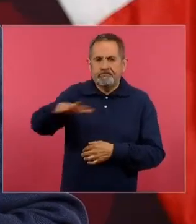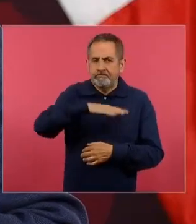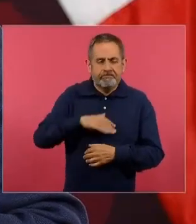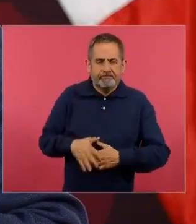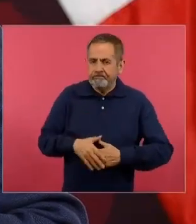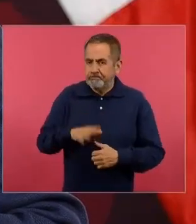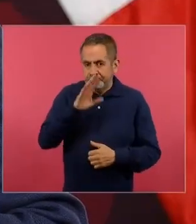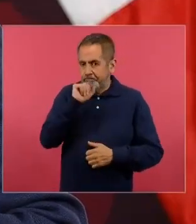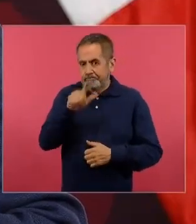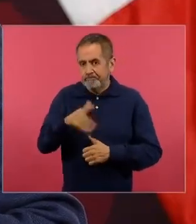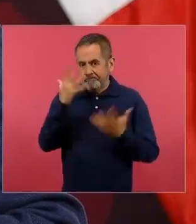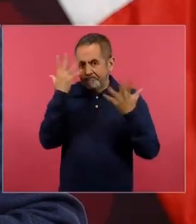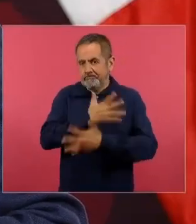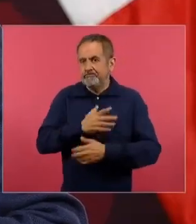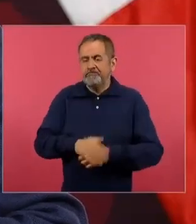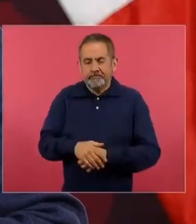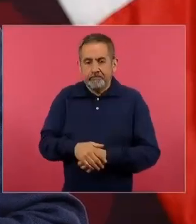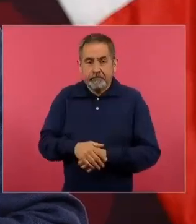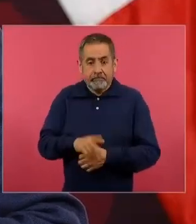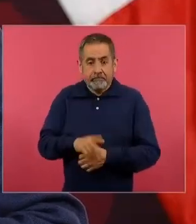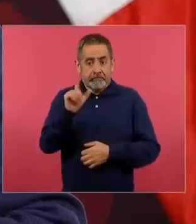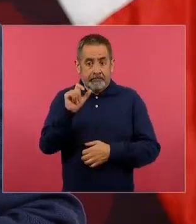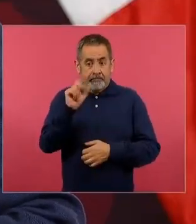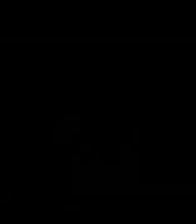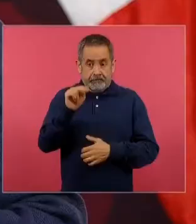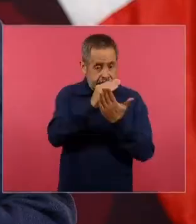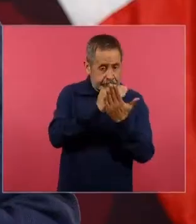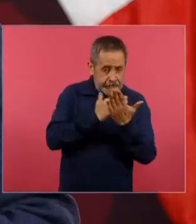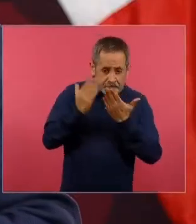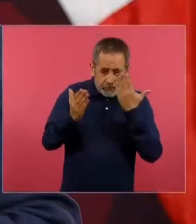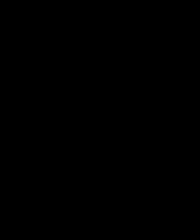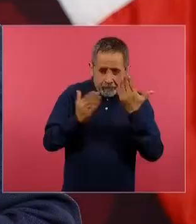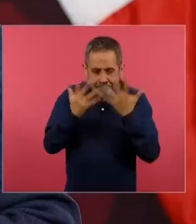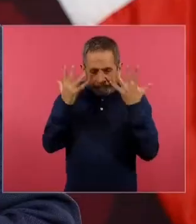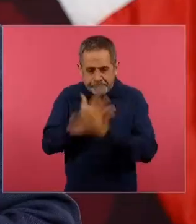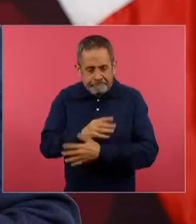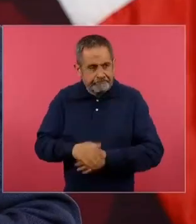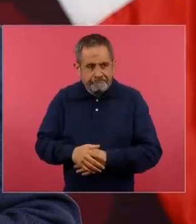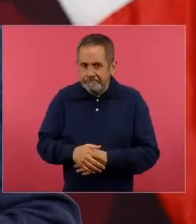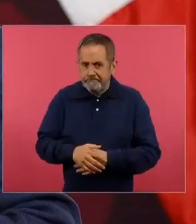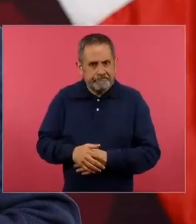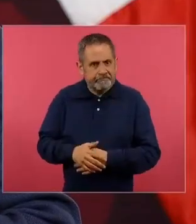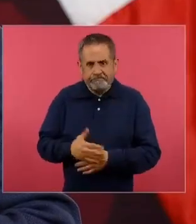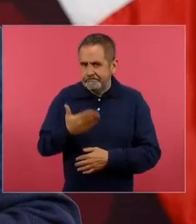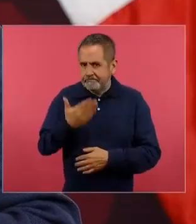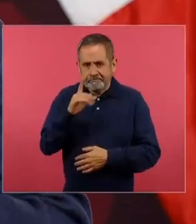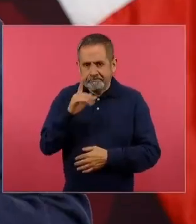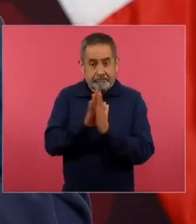La pandemia hizo evidente que nuestros planes de estudio, que nuestros libros de texto eran